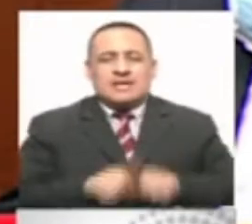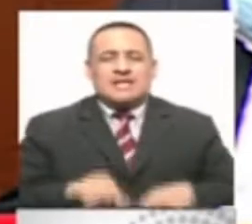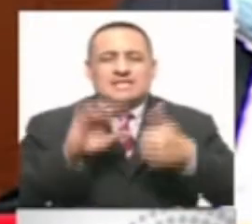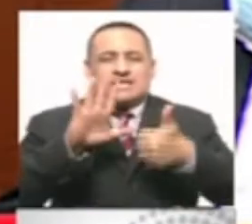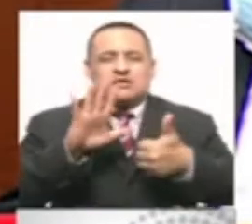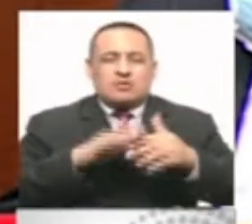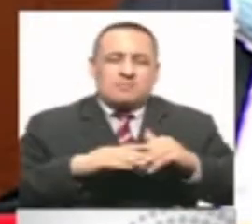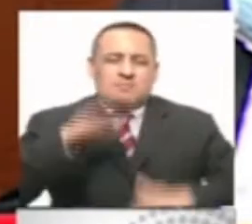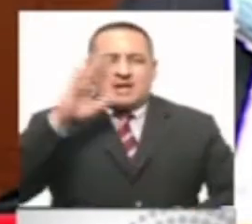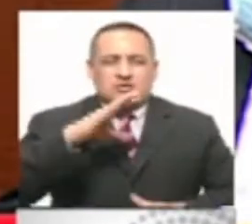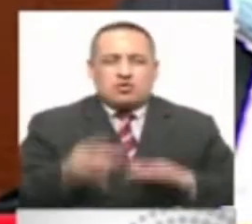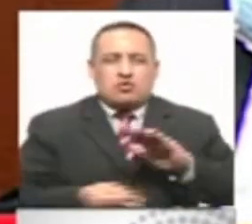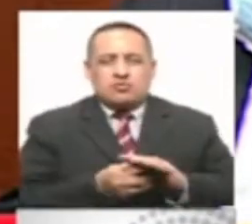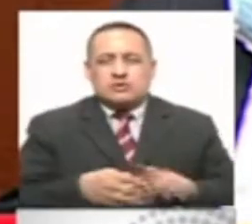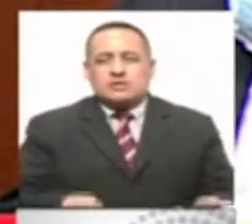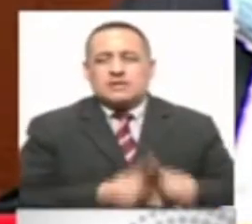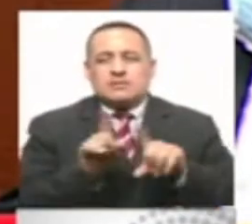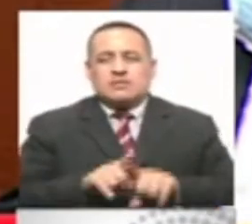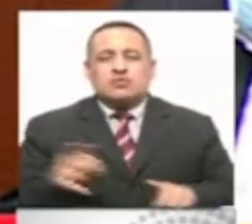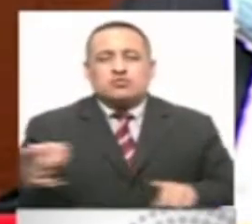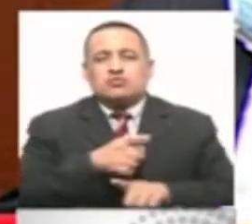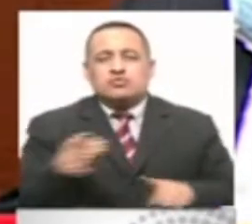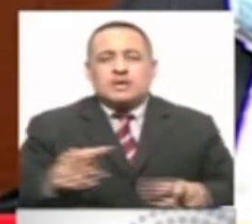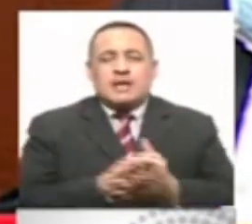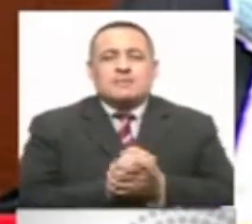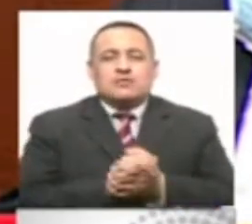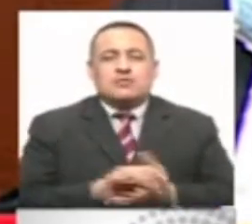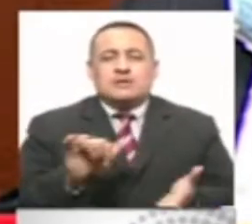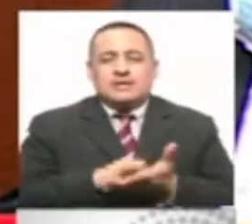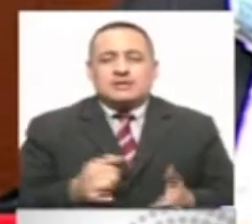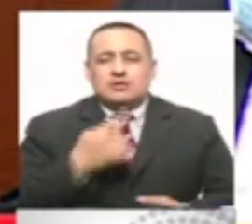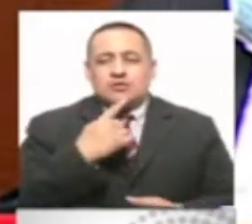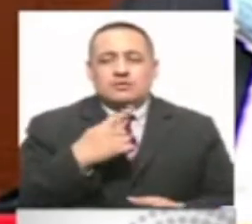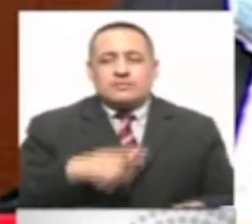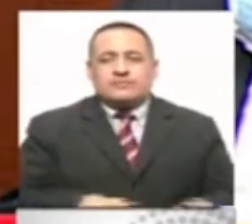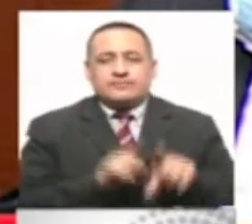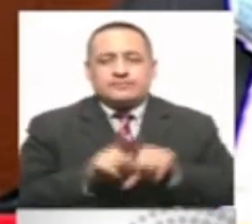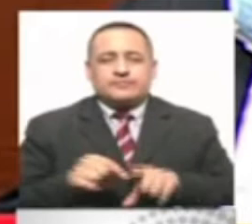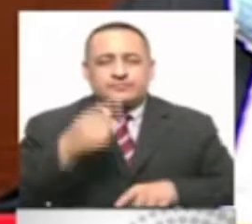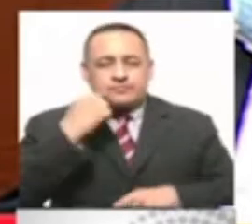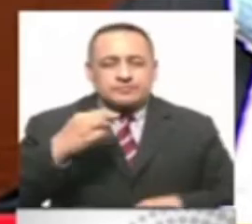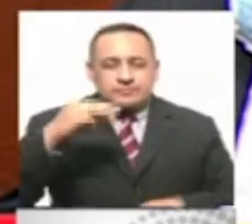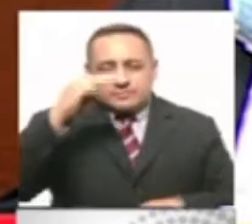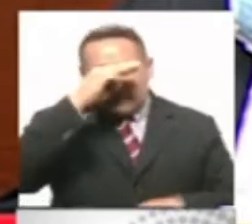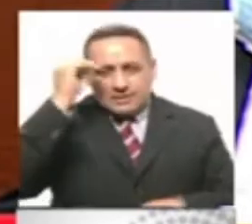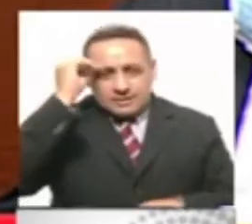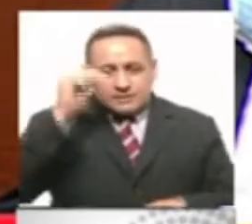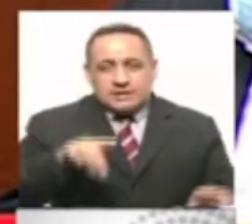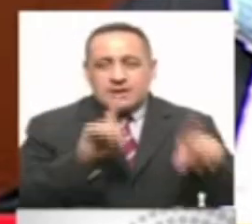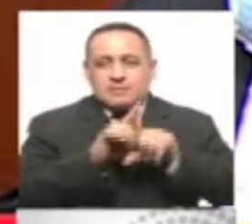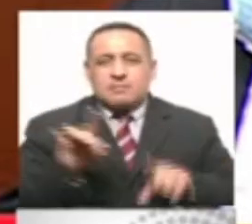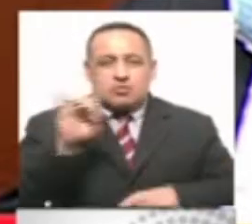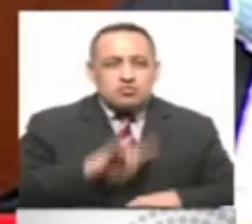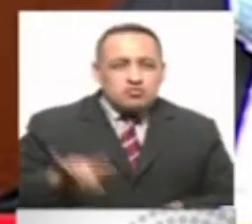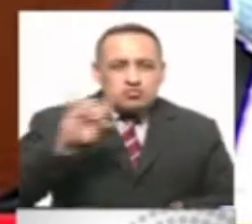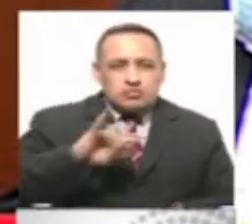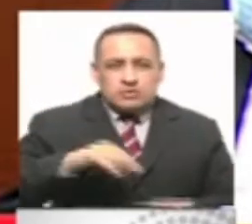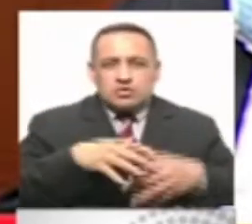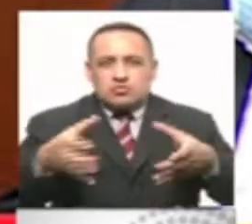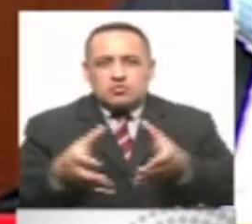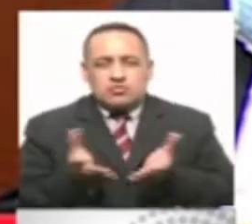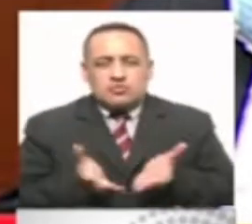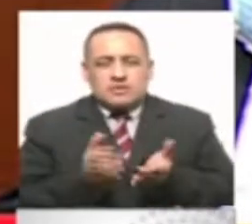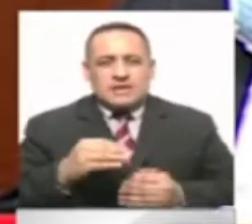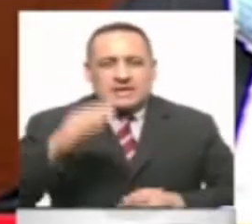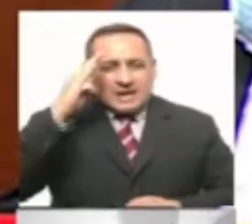corrupto. Y cuando uno de sus compadrastos, que es el señor Vladimiro Montesinos, venía utilizando la base